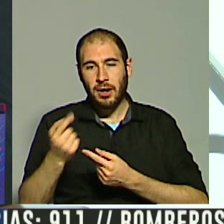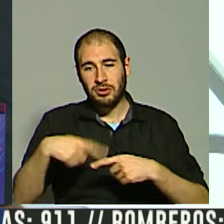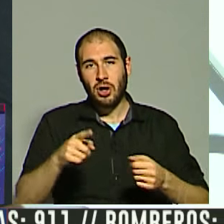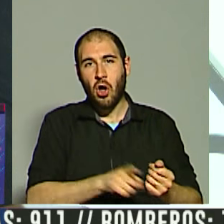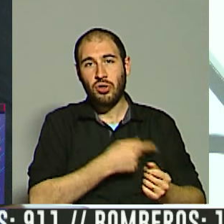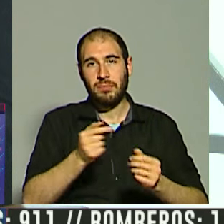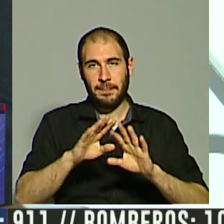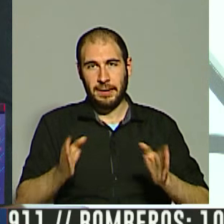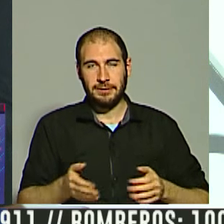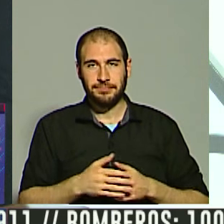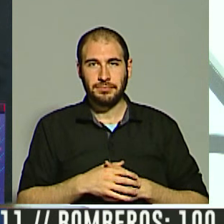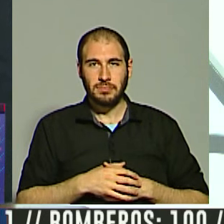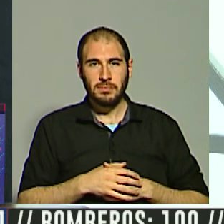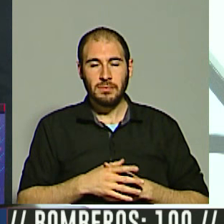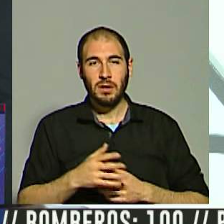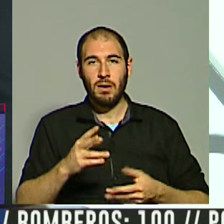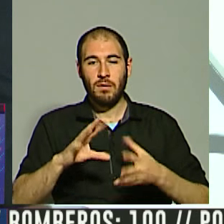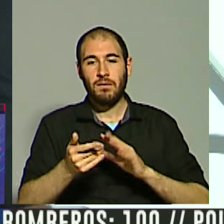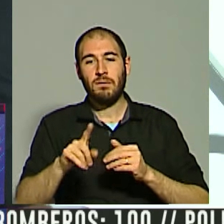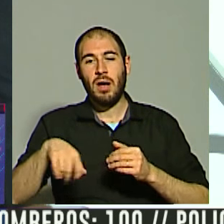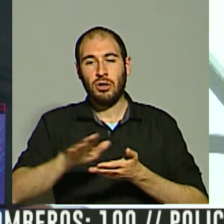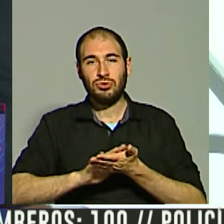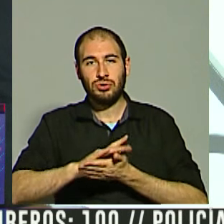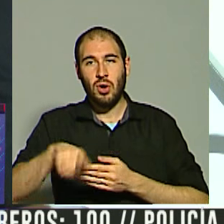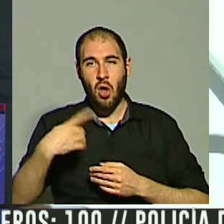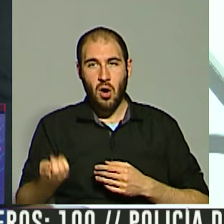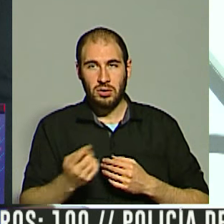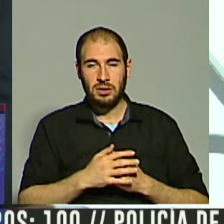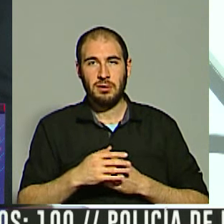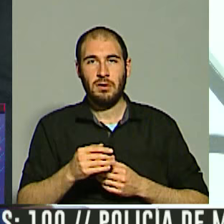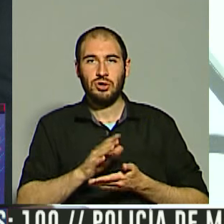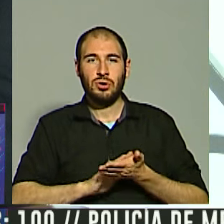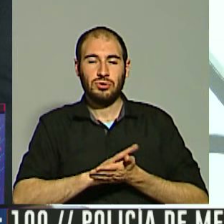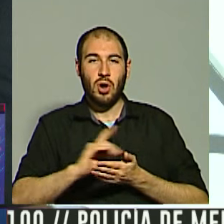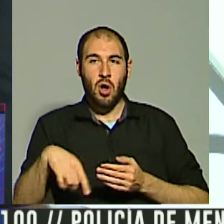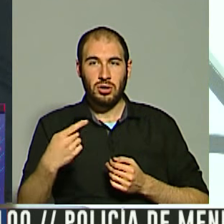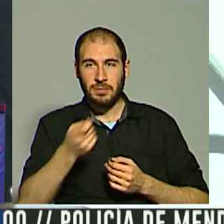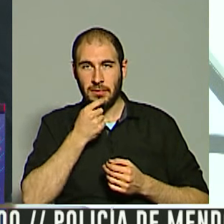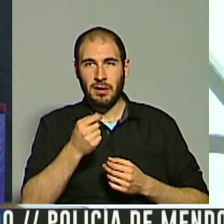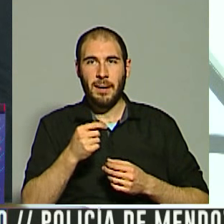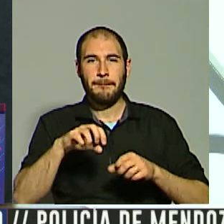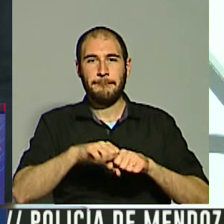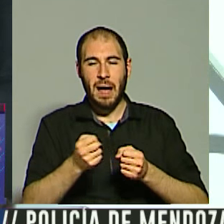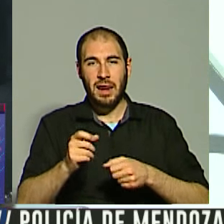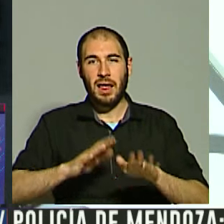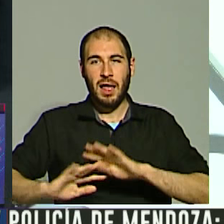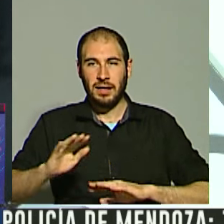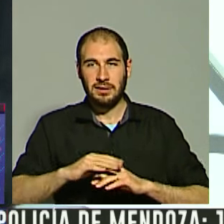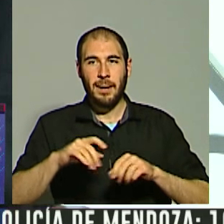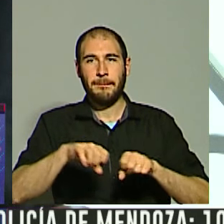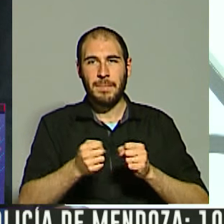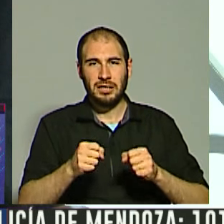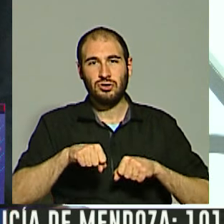típico de la mesa. Y busca alternativas. Está claro que en este sentido uno busca alternativas, lo que es la famosa panificadora, el pan en